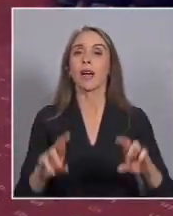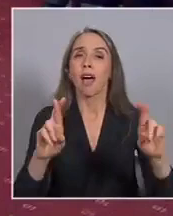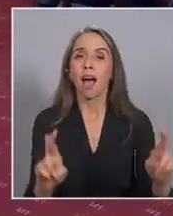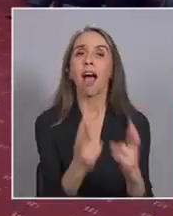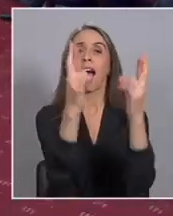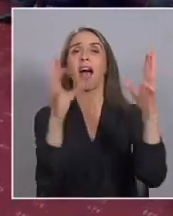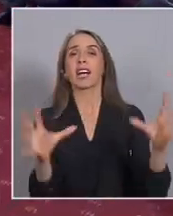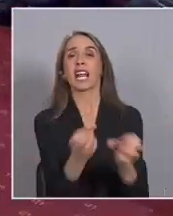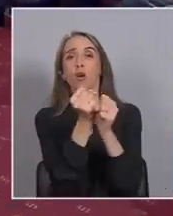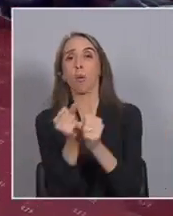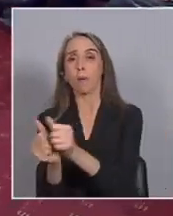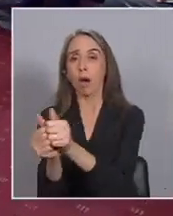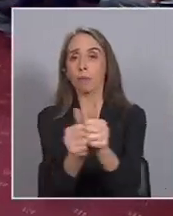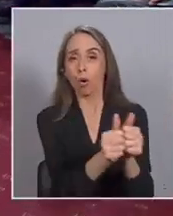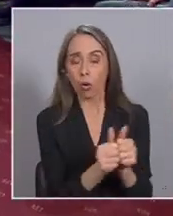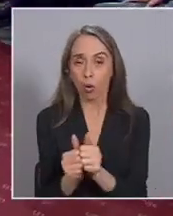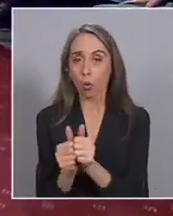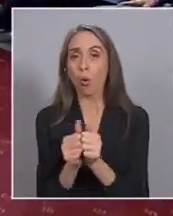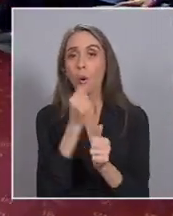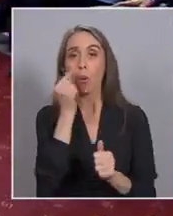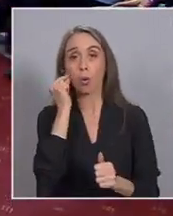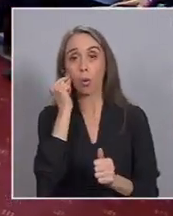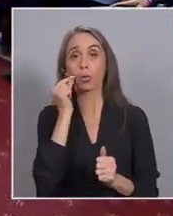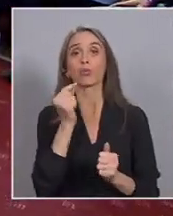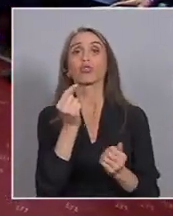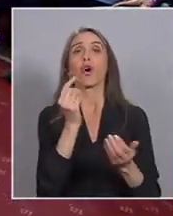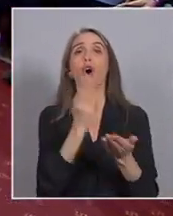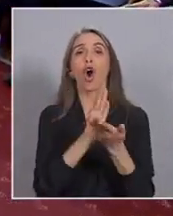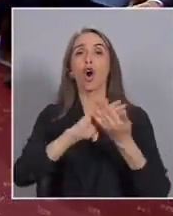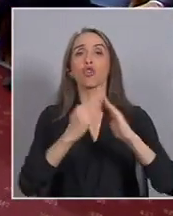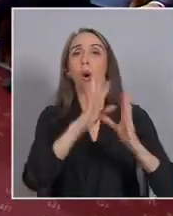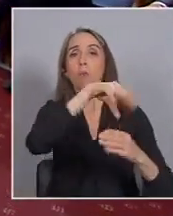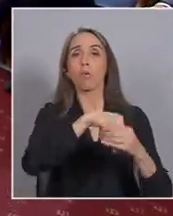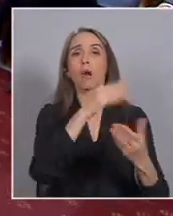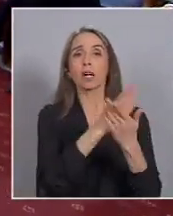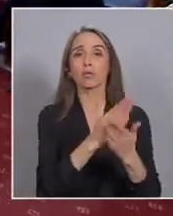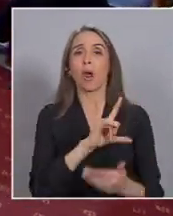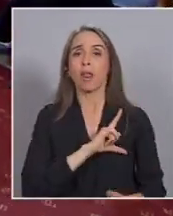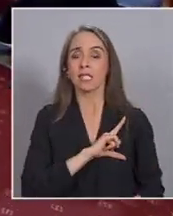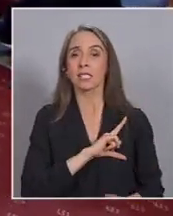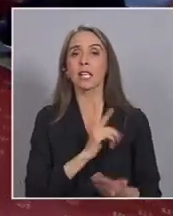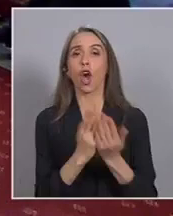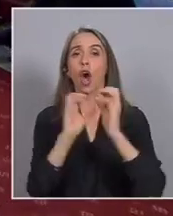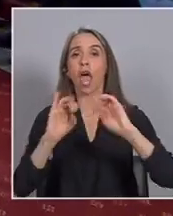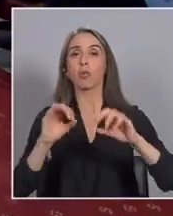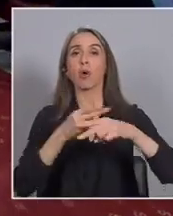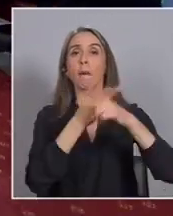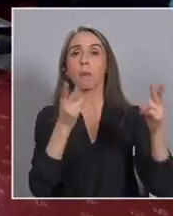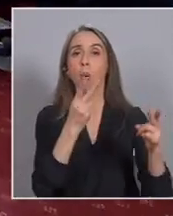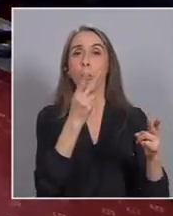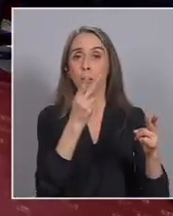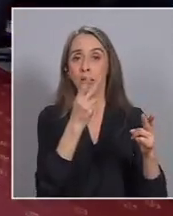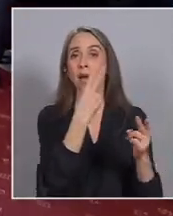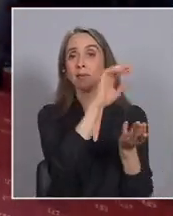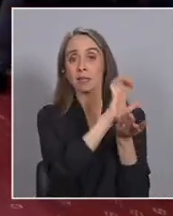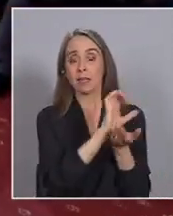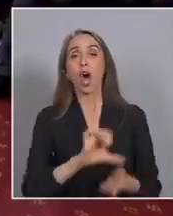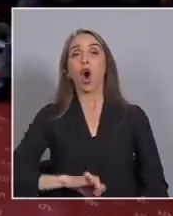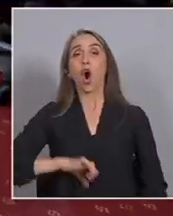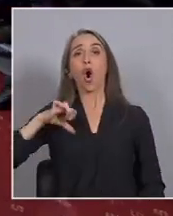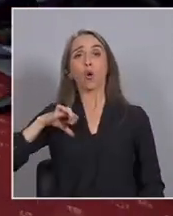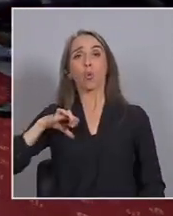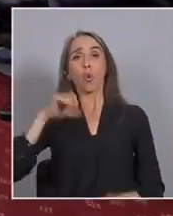Recuperemos juntos y juntas las comunidades escolares, la educación pública y el orgullo de Chile por